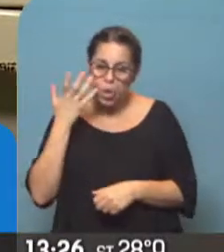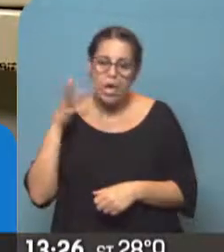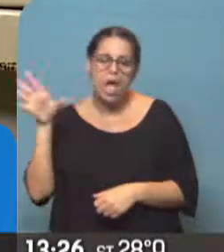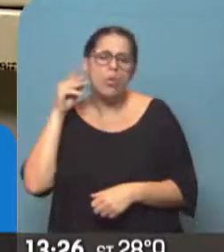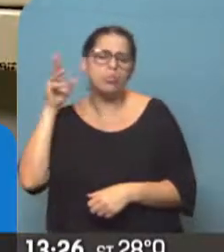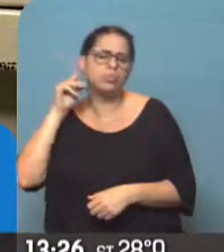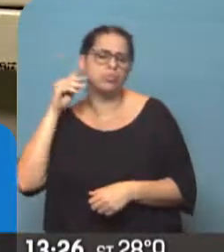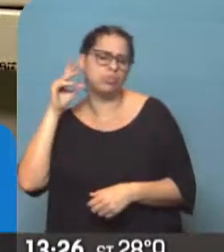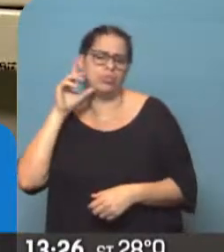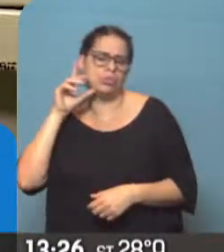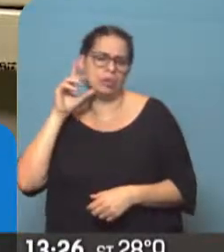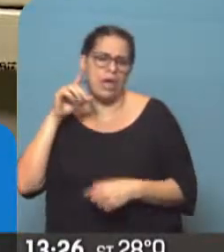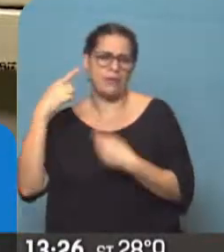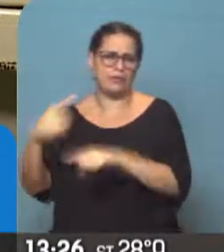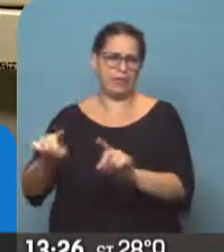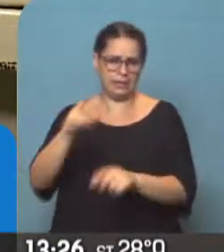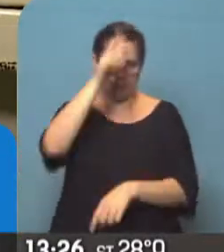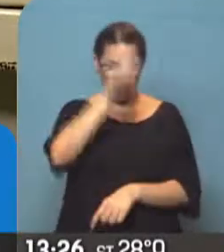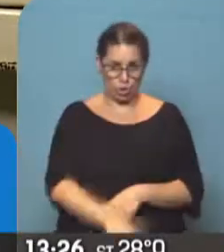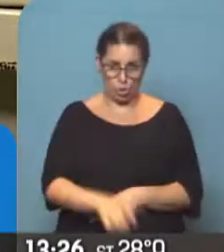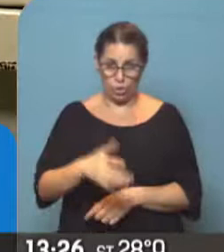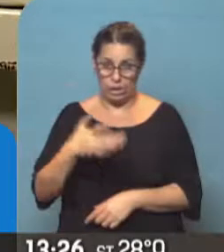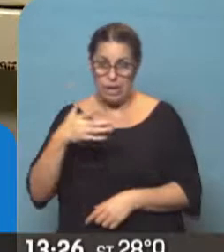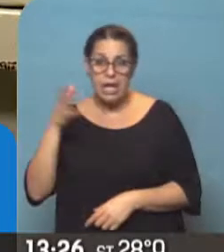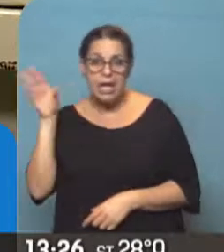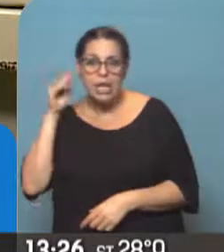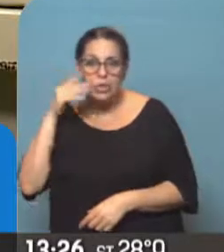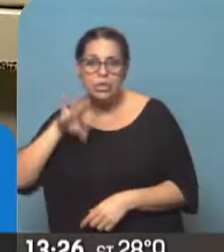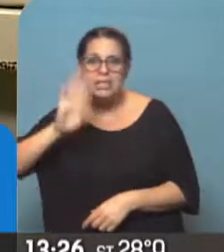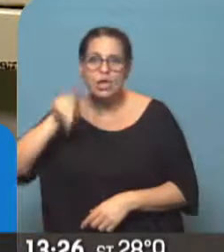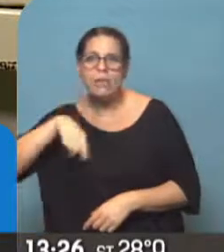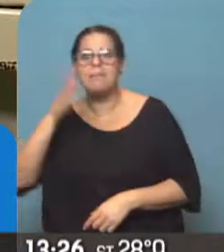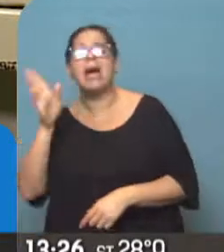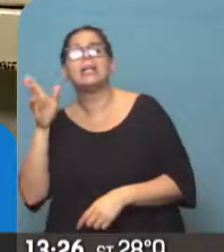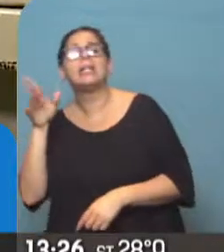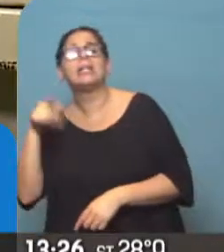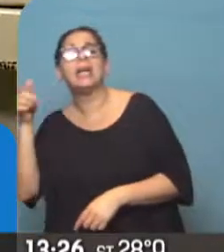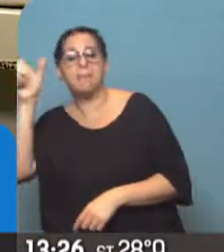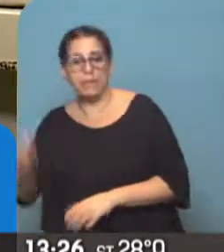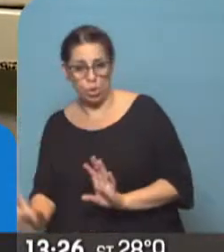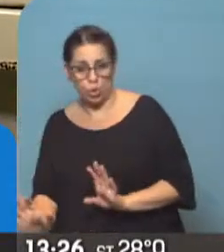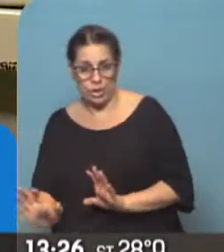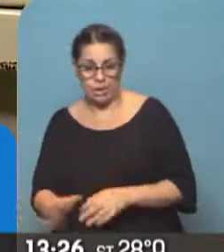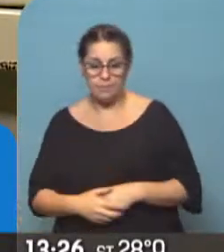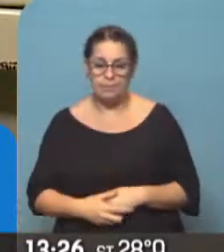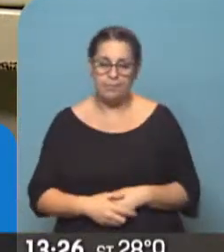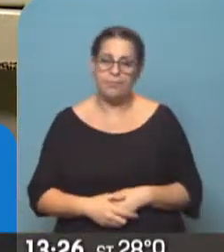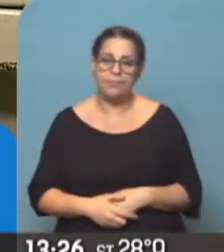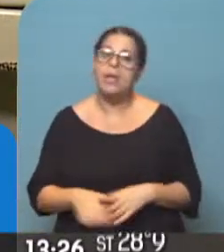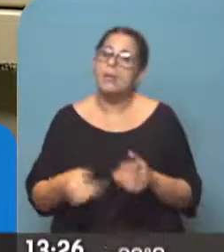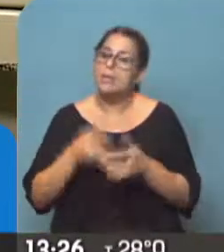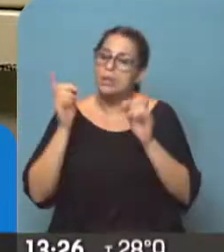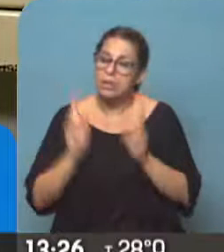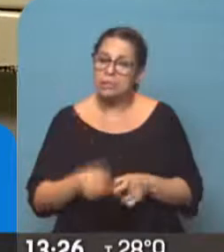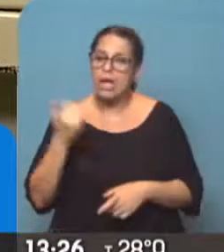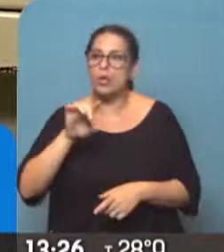auditiva diferente 5 veces superior la percepción auditiva del perro con respecto al ser humano pero además